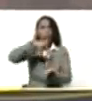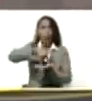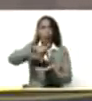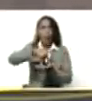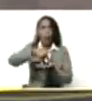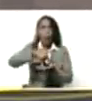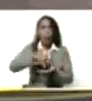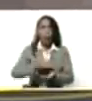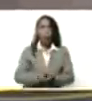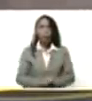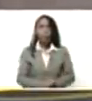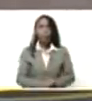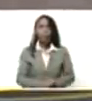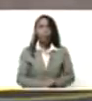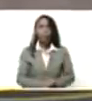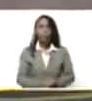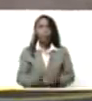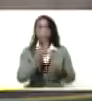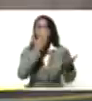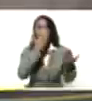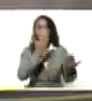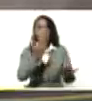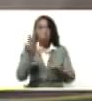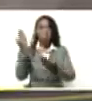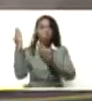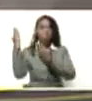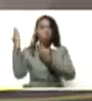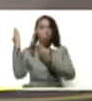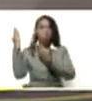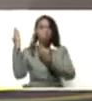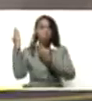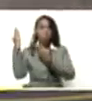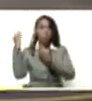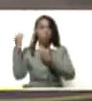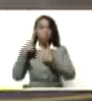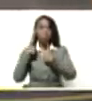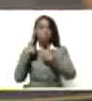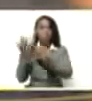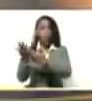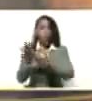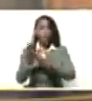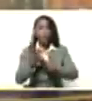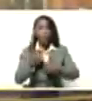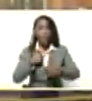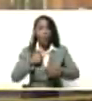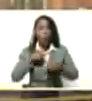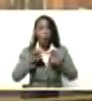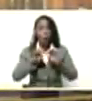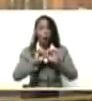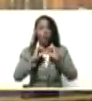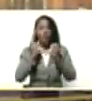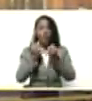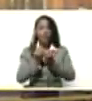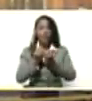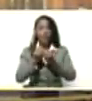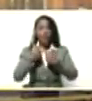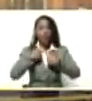permítanme el comentario pero mientras tomaba agua me puse observar la belleza de este palacio federal legislativo